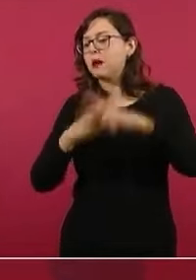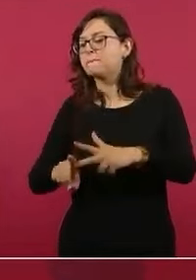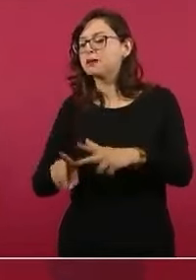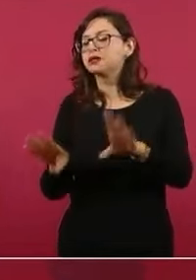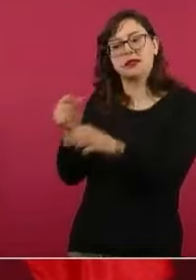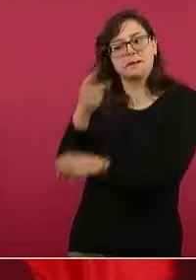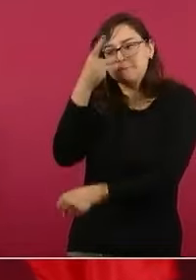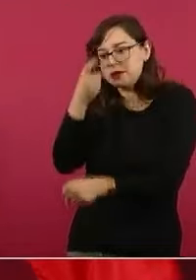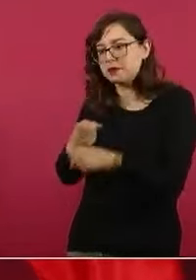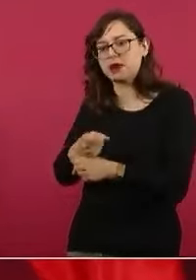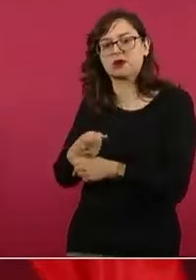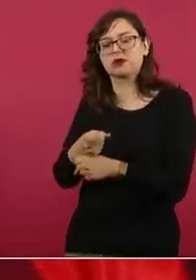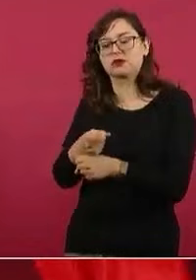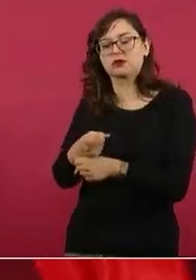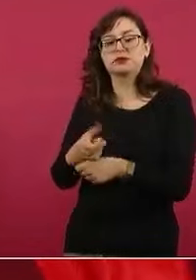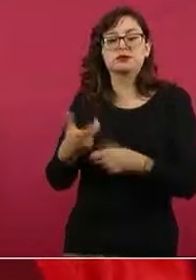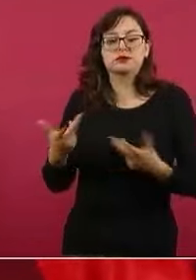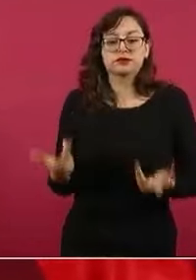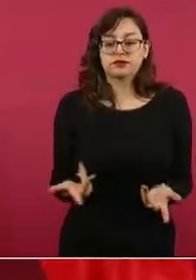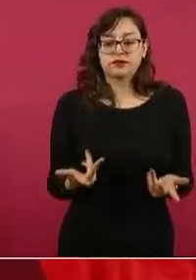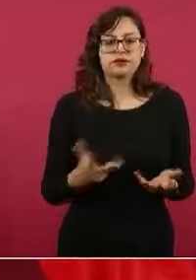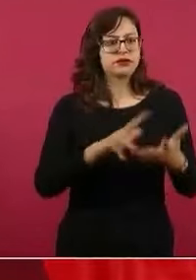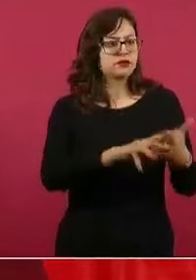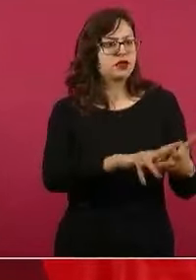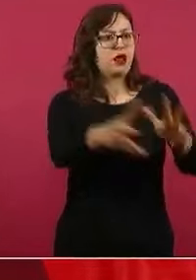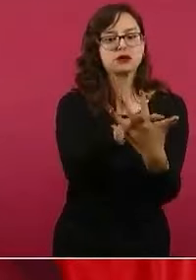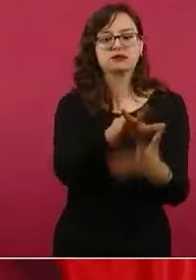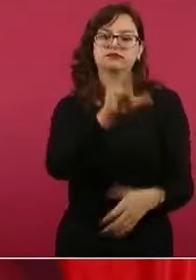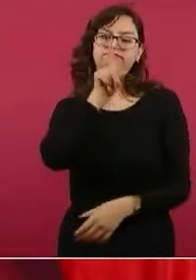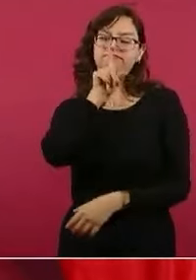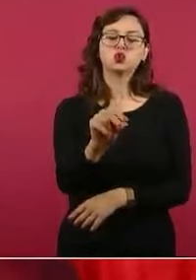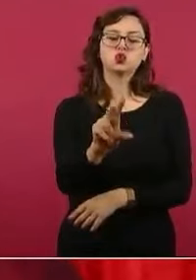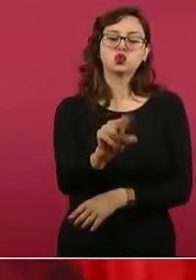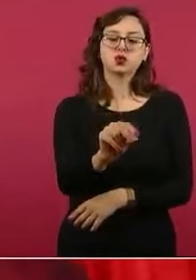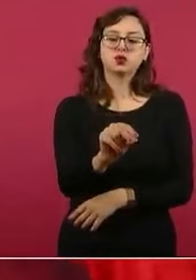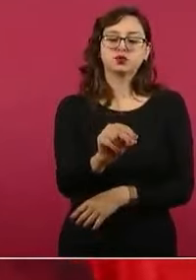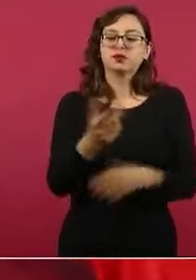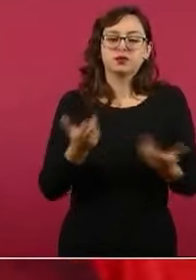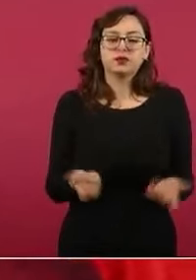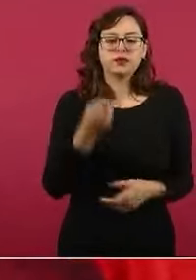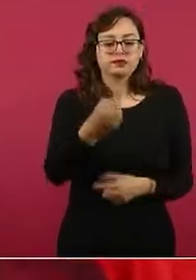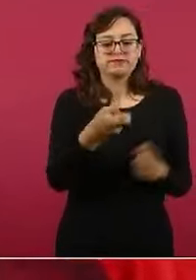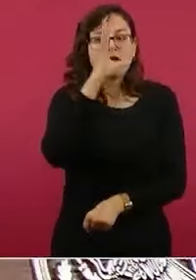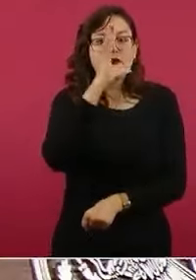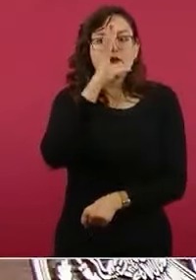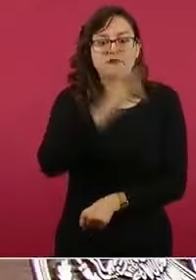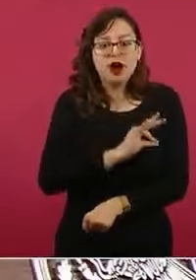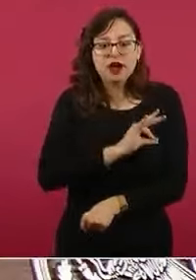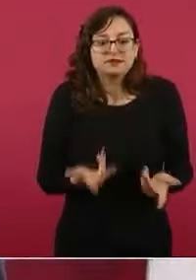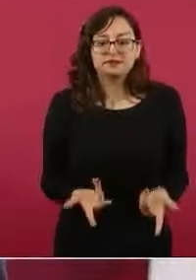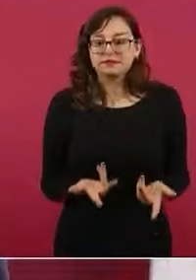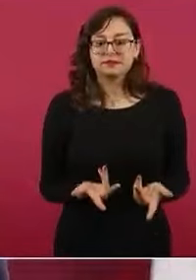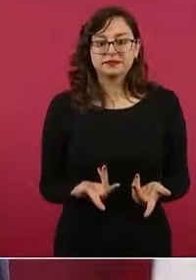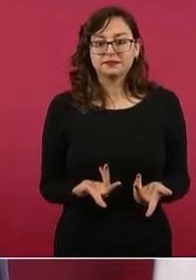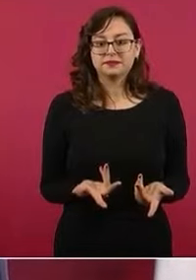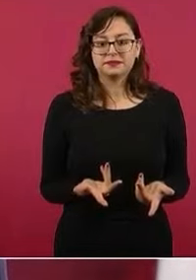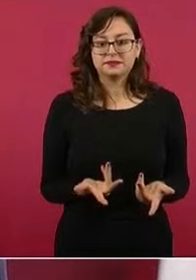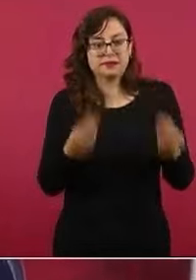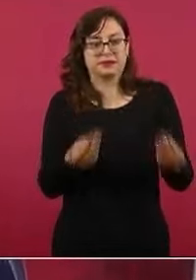de antes, que se quería enfrentar la violencia con la violencia, porque eso fue una estrategia fallida que nos